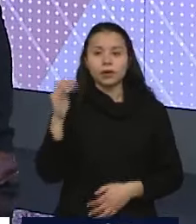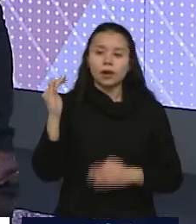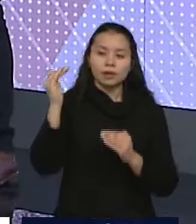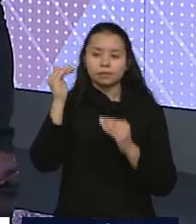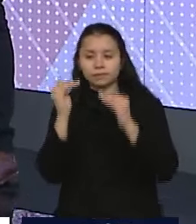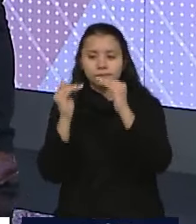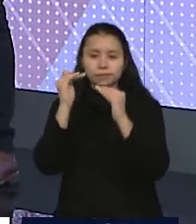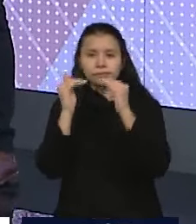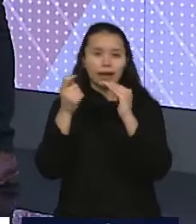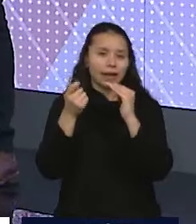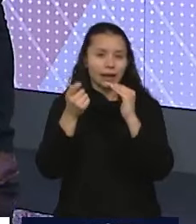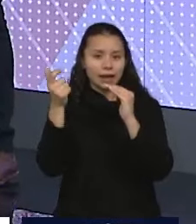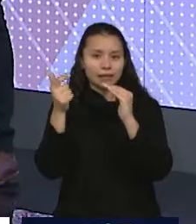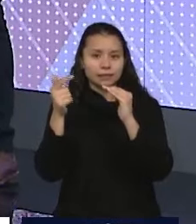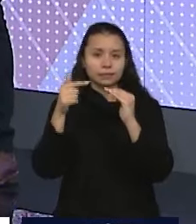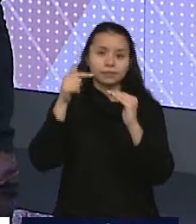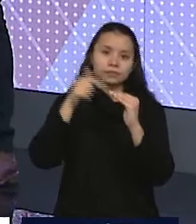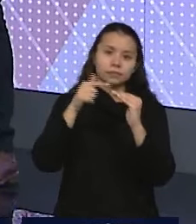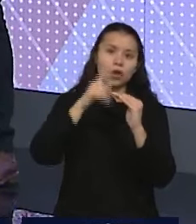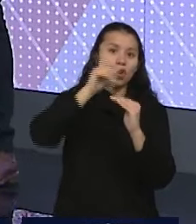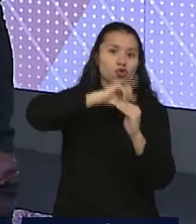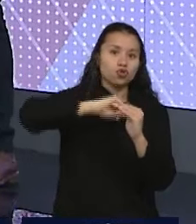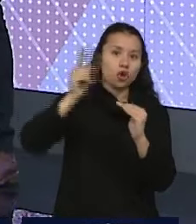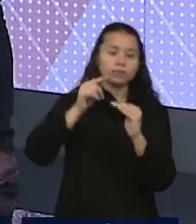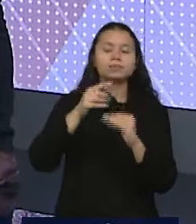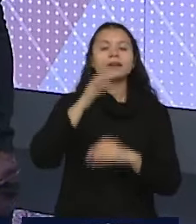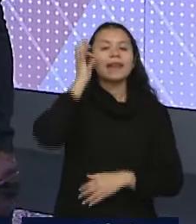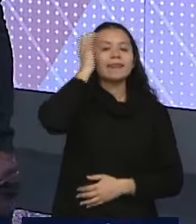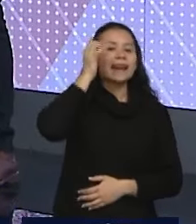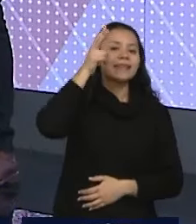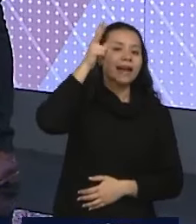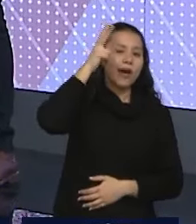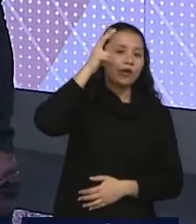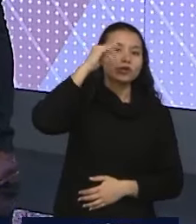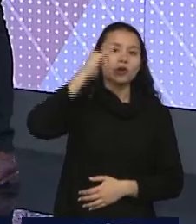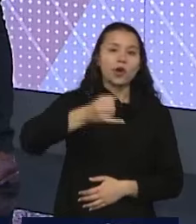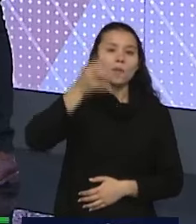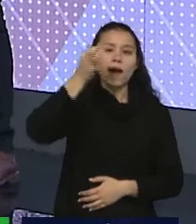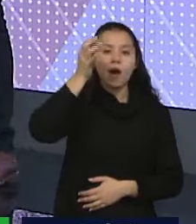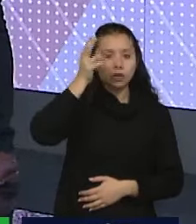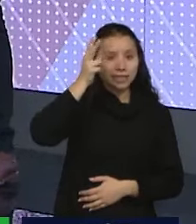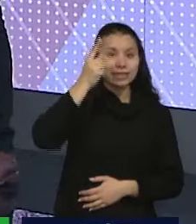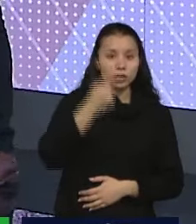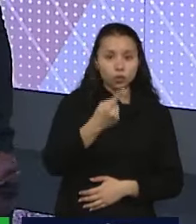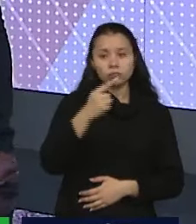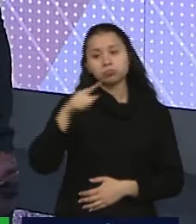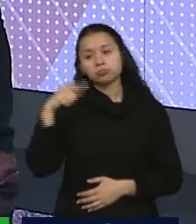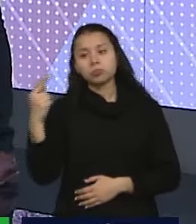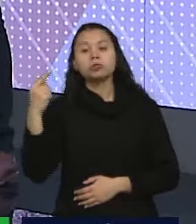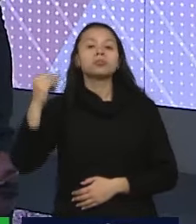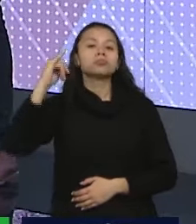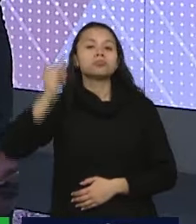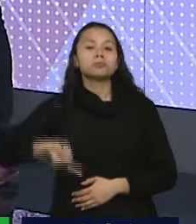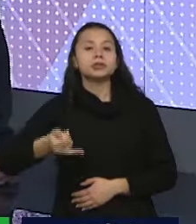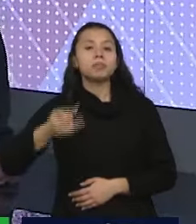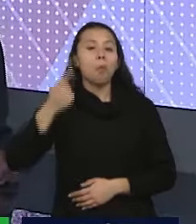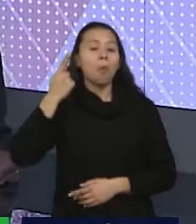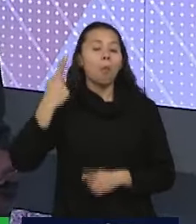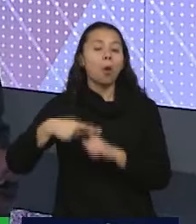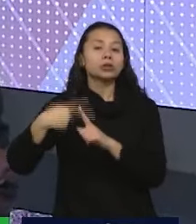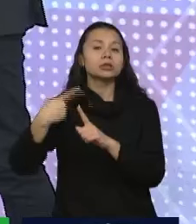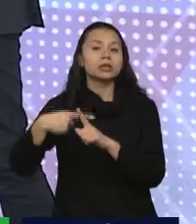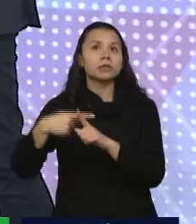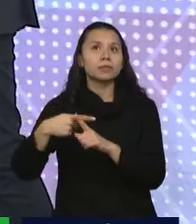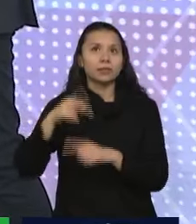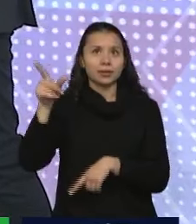muy poca diferencia entre los que dicen no, 38,81, y los que dicen que sí, poquito más de optimismo, pero este